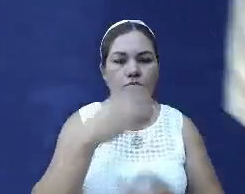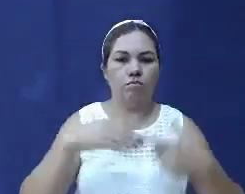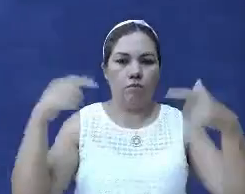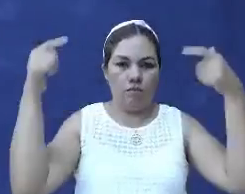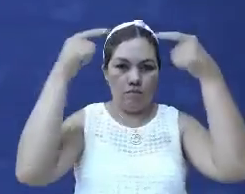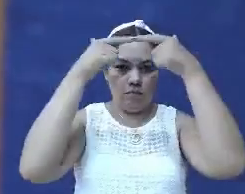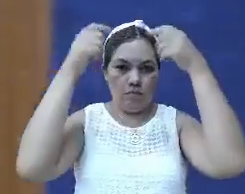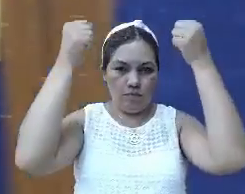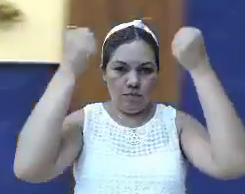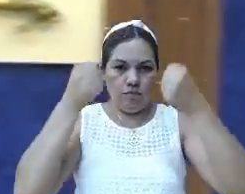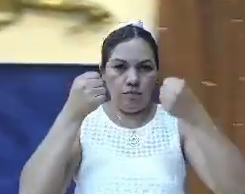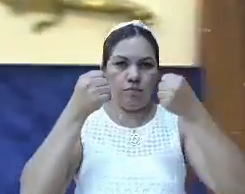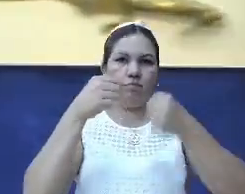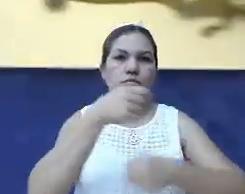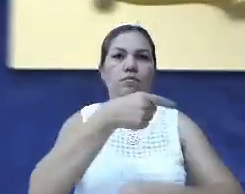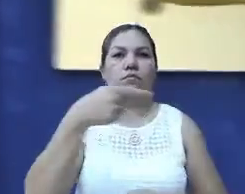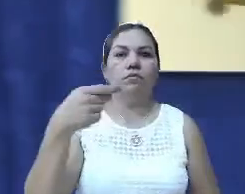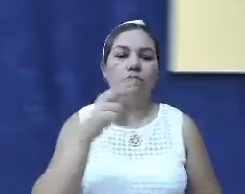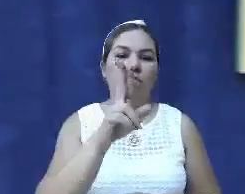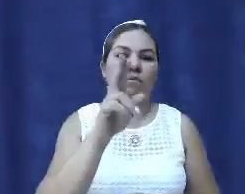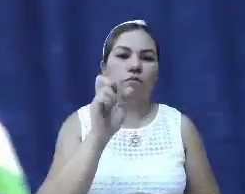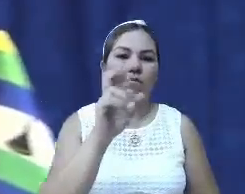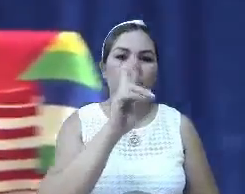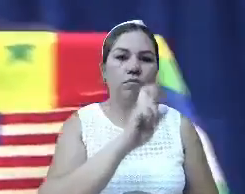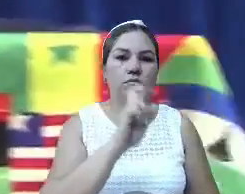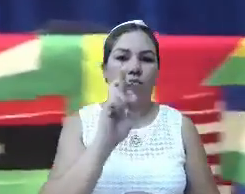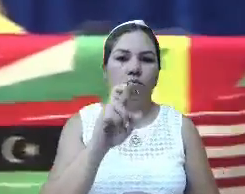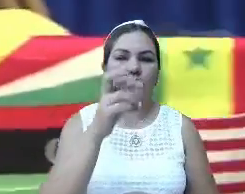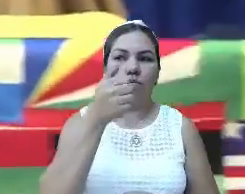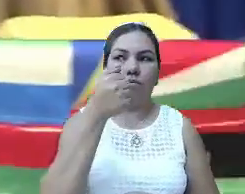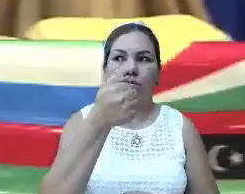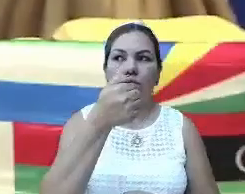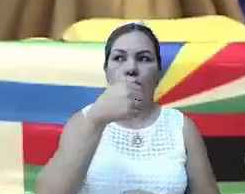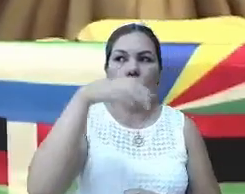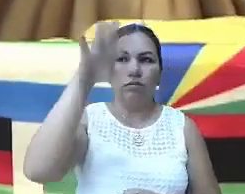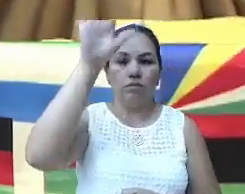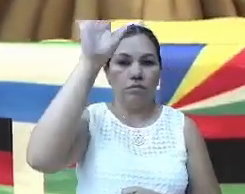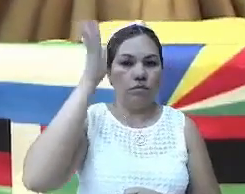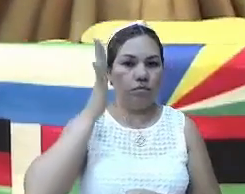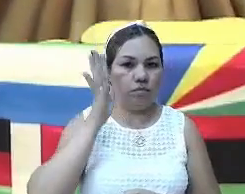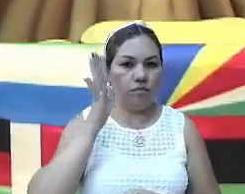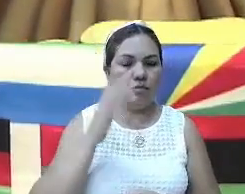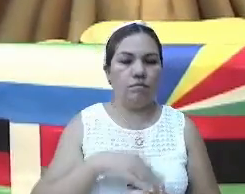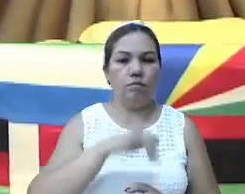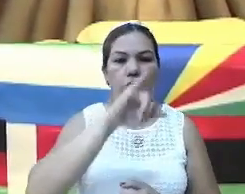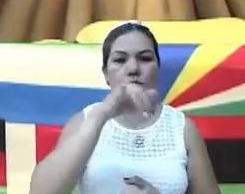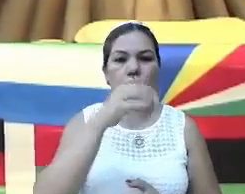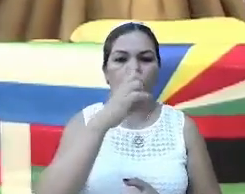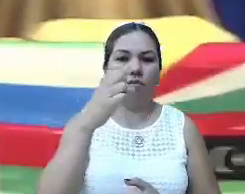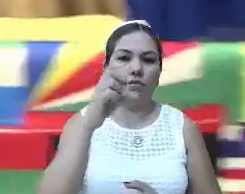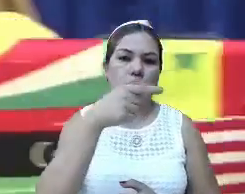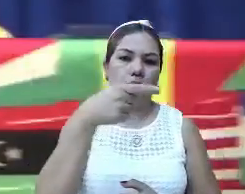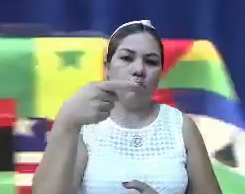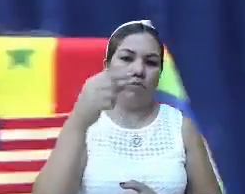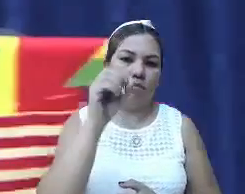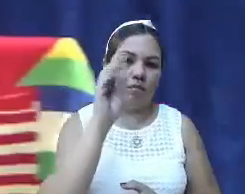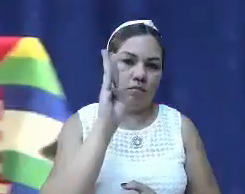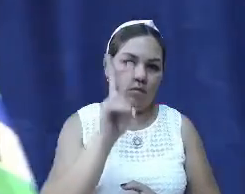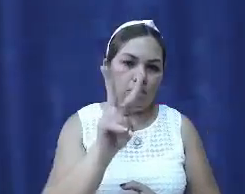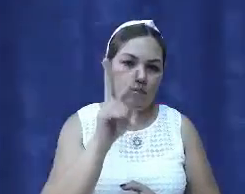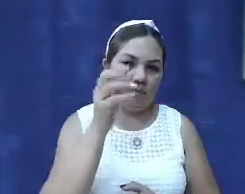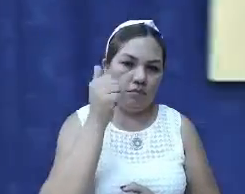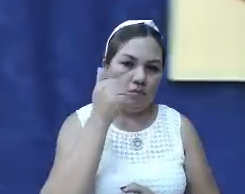del príncipe de la guerra. Y si Dios es Jehová de los ejércitos, Él es el Dios de las estrategias más